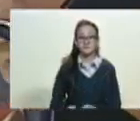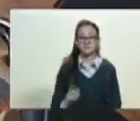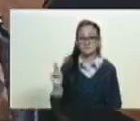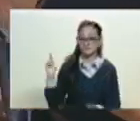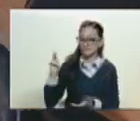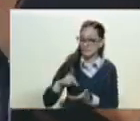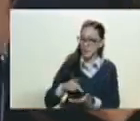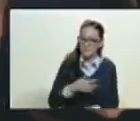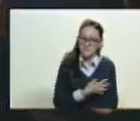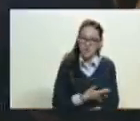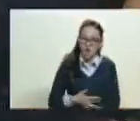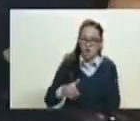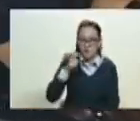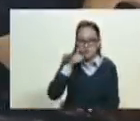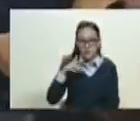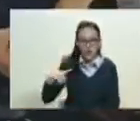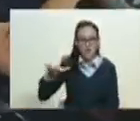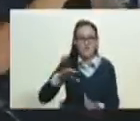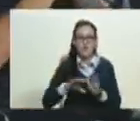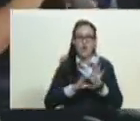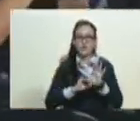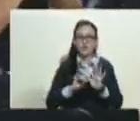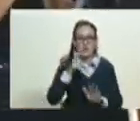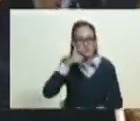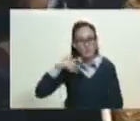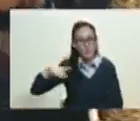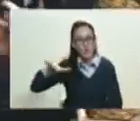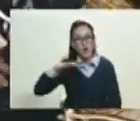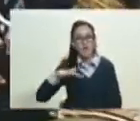llegamos hechos pueblo constituyente originario.